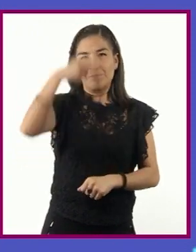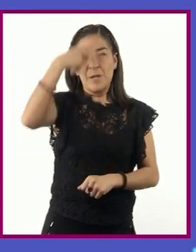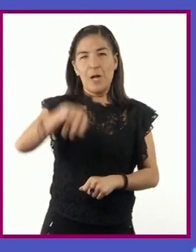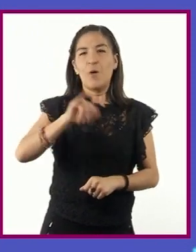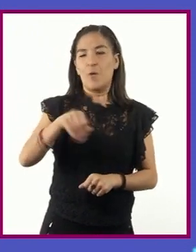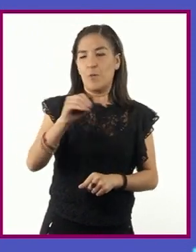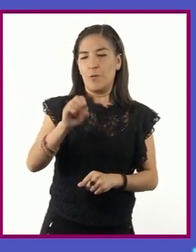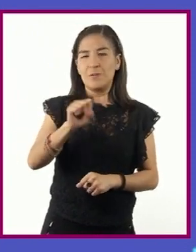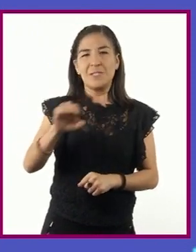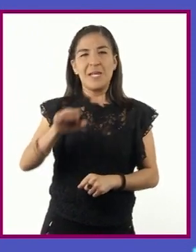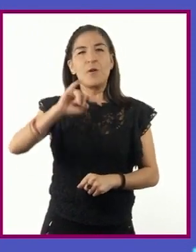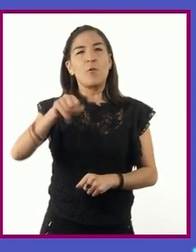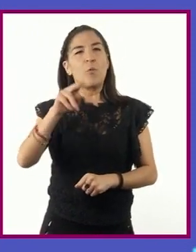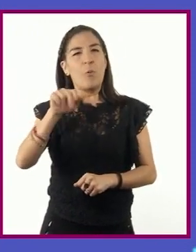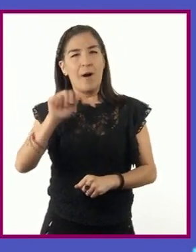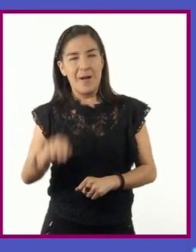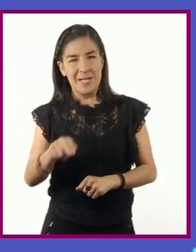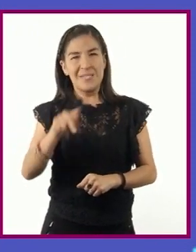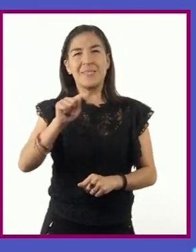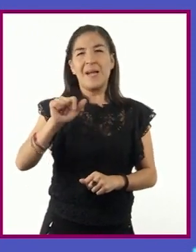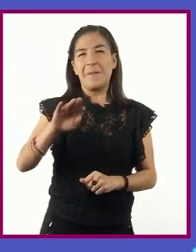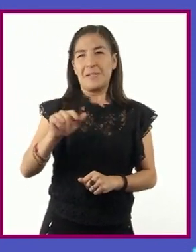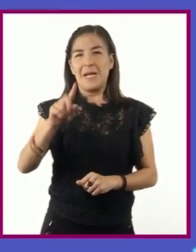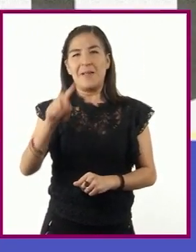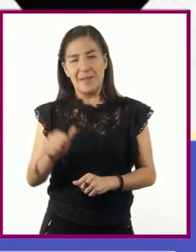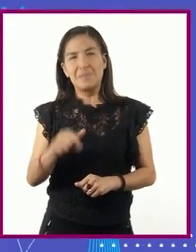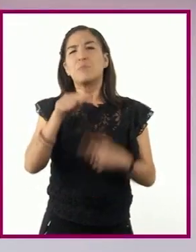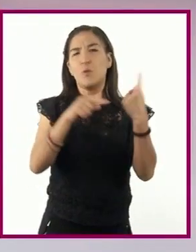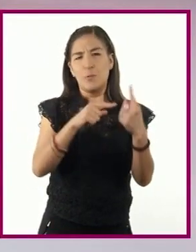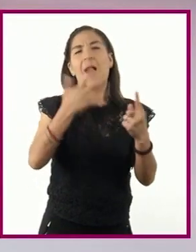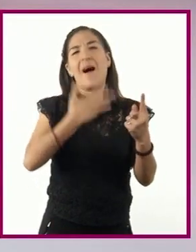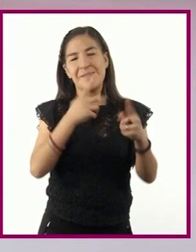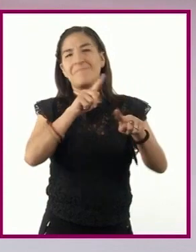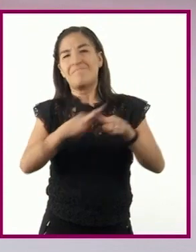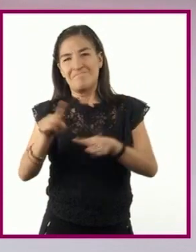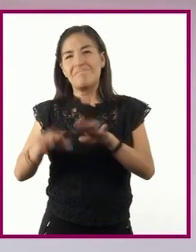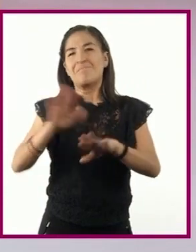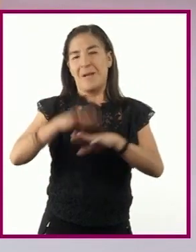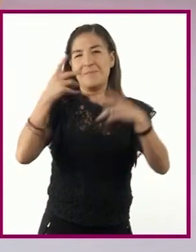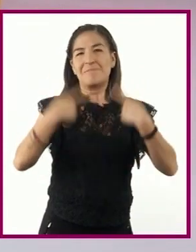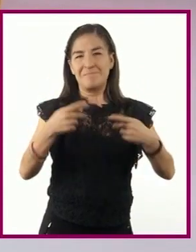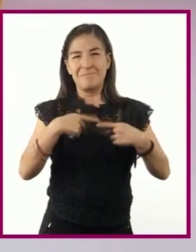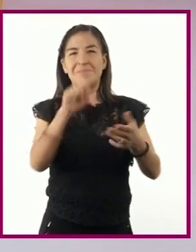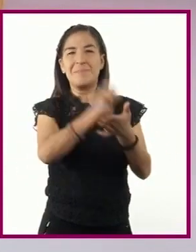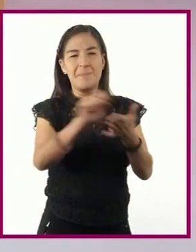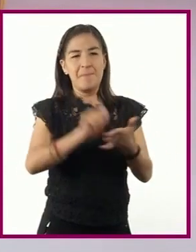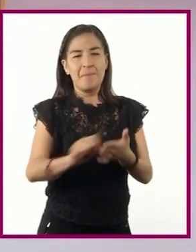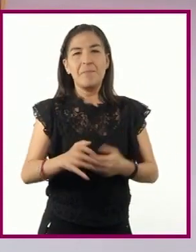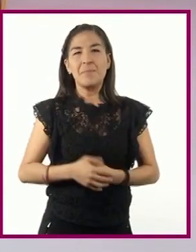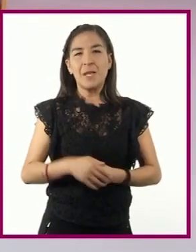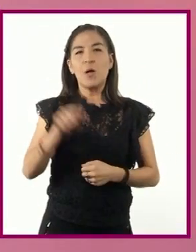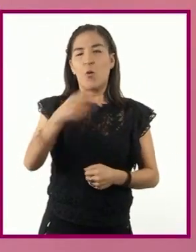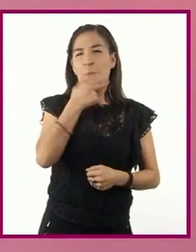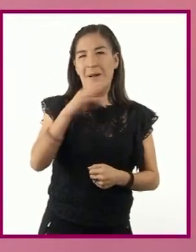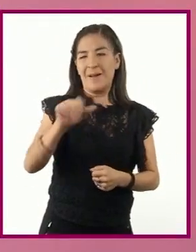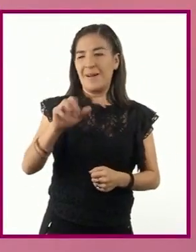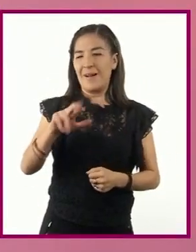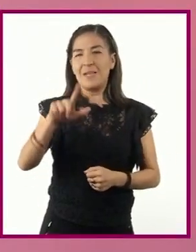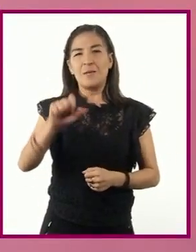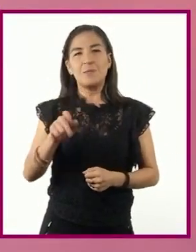José Juan Tablada. Sin embargo, hay muchos otros. Hay una antología de Carlos Pineda